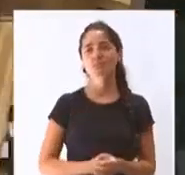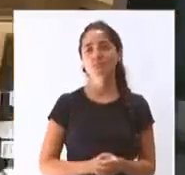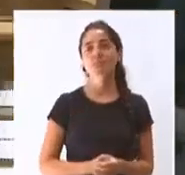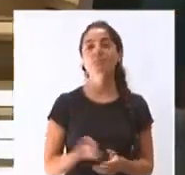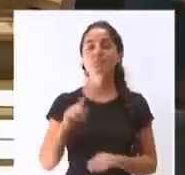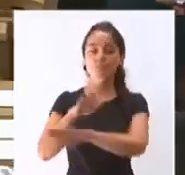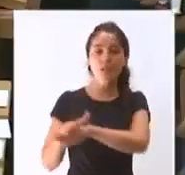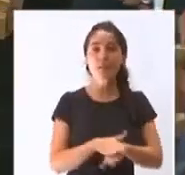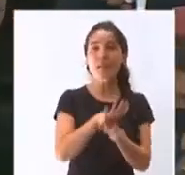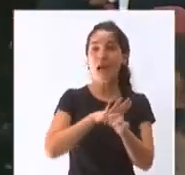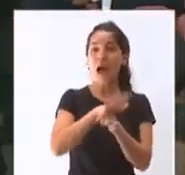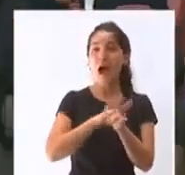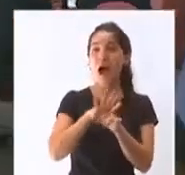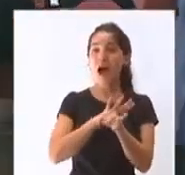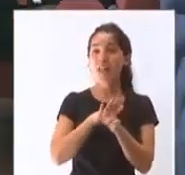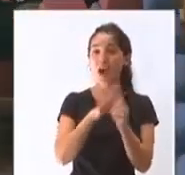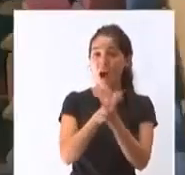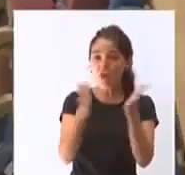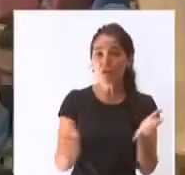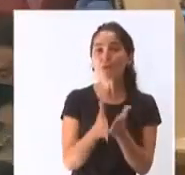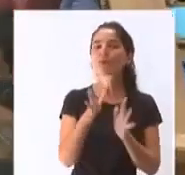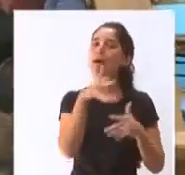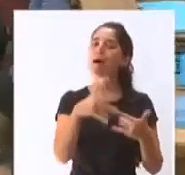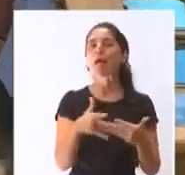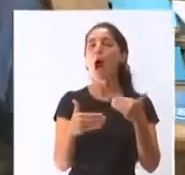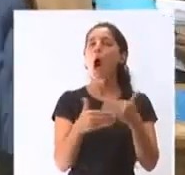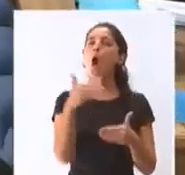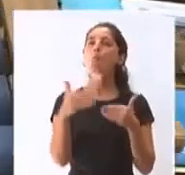seguramente ahora se está poniendo más de moda la vivienda